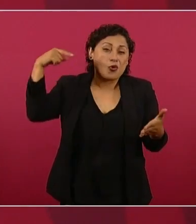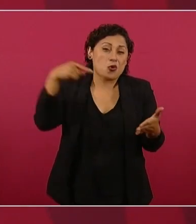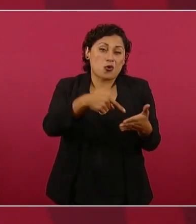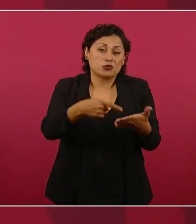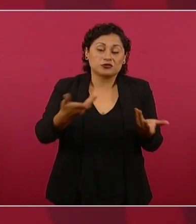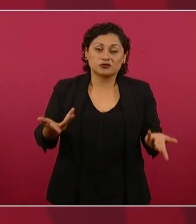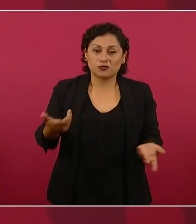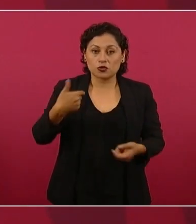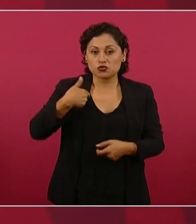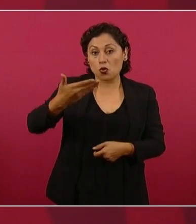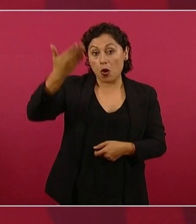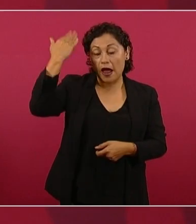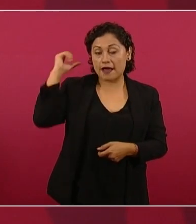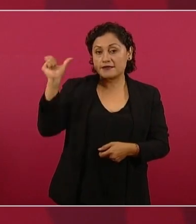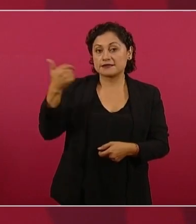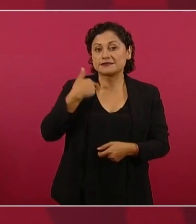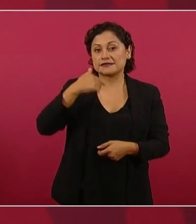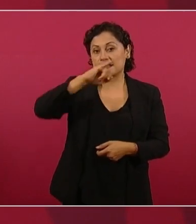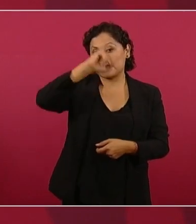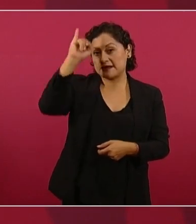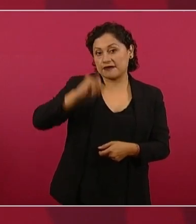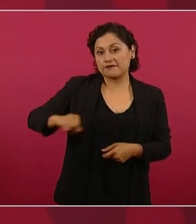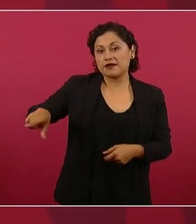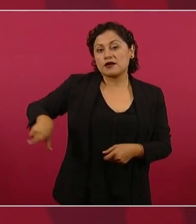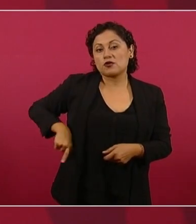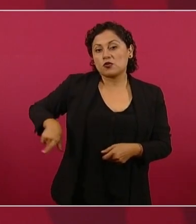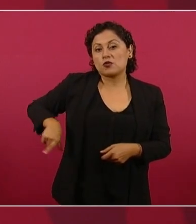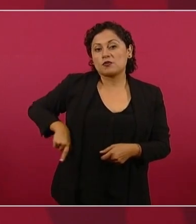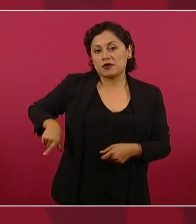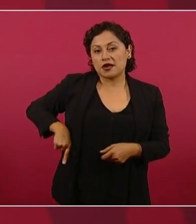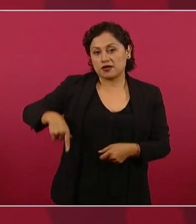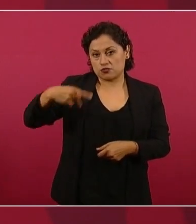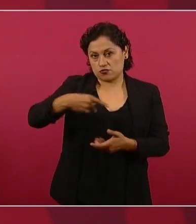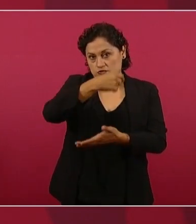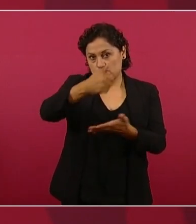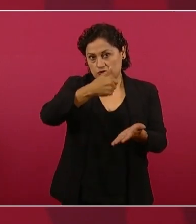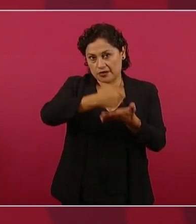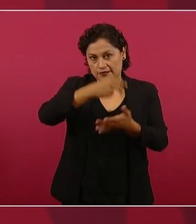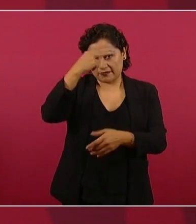Cuando fui jefe de gobierno en la ciudad,